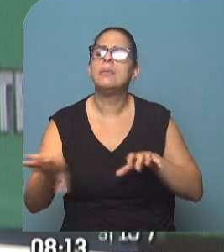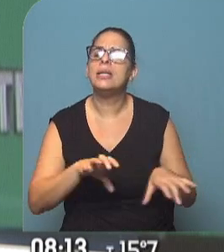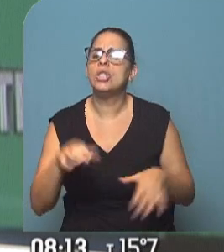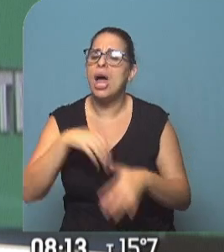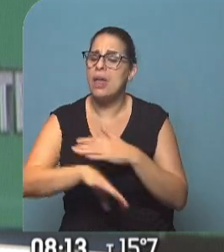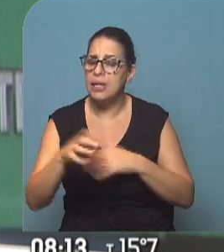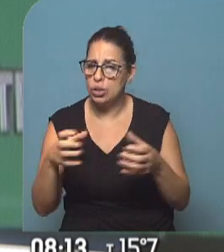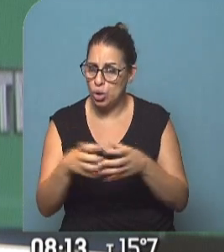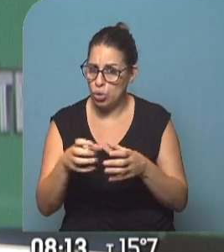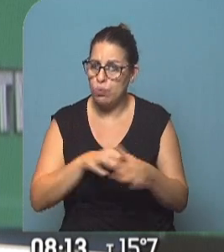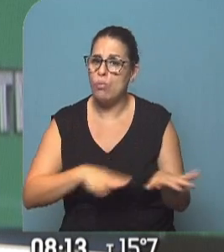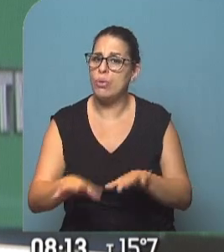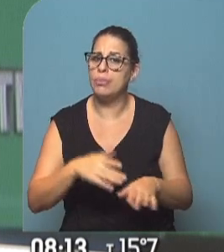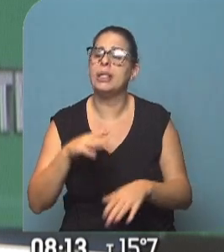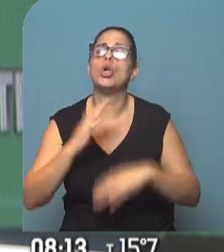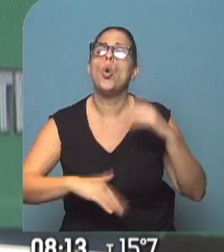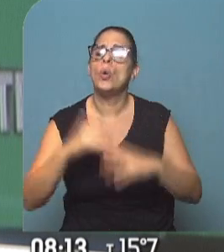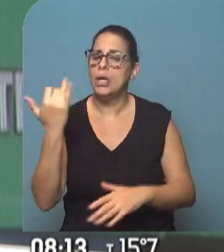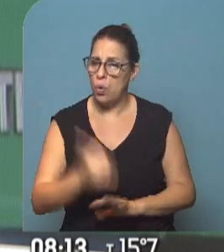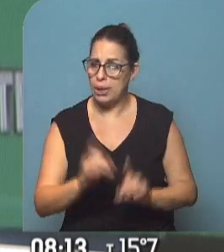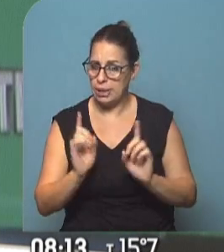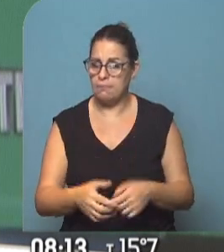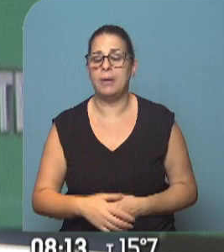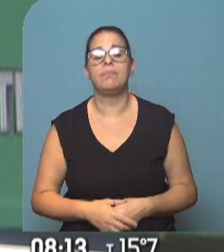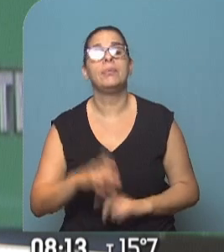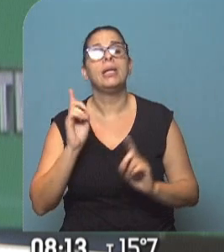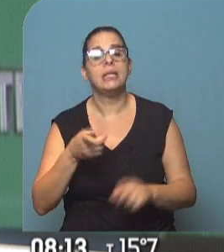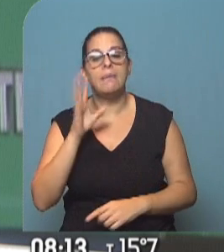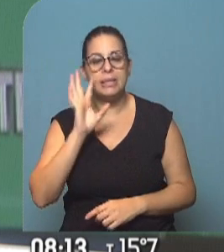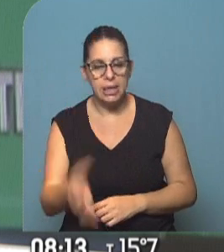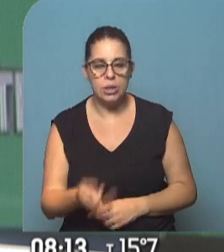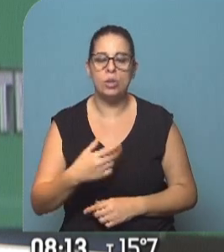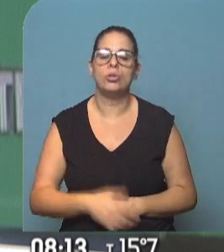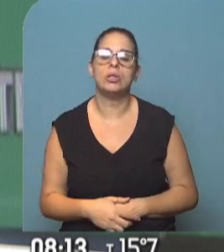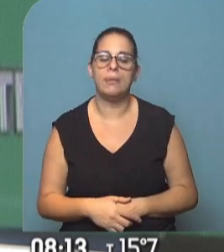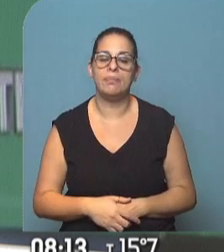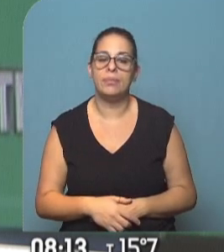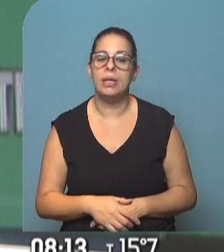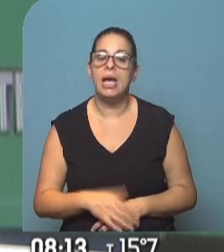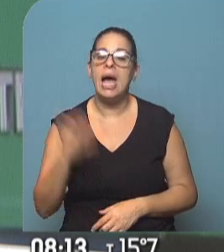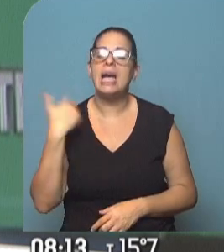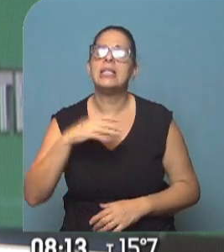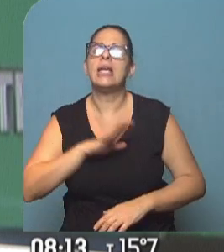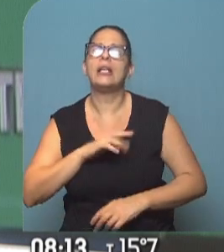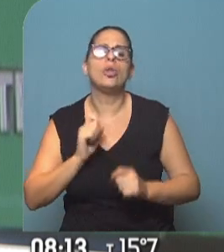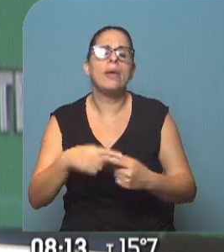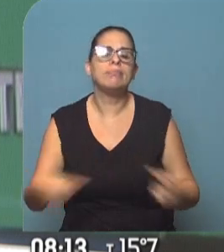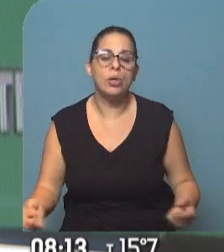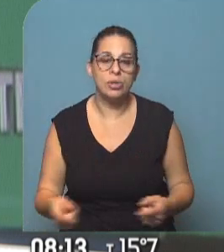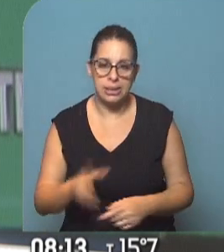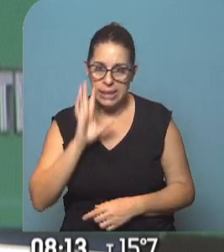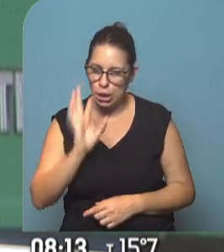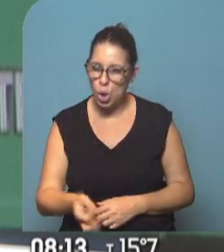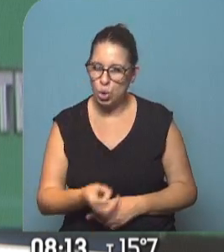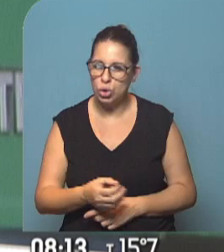diferentes vertientes el movimiento obrero. Y se vio también la radiografía que dejó ayer el acto, la división que